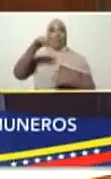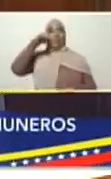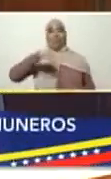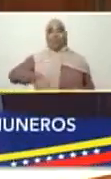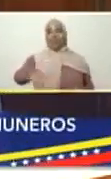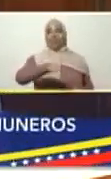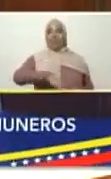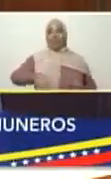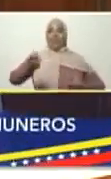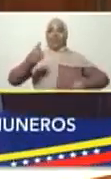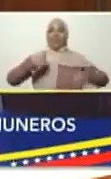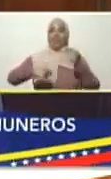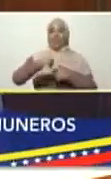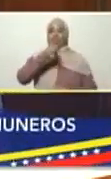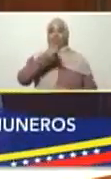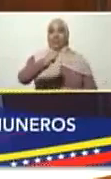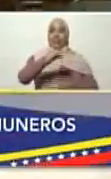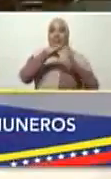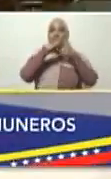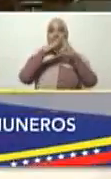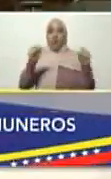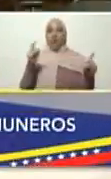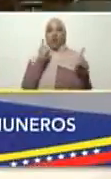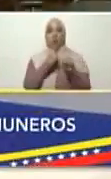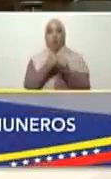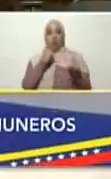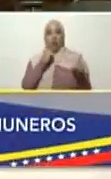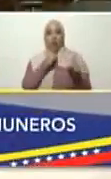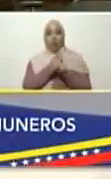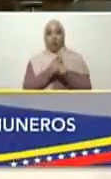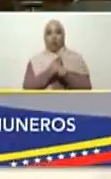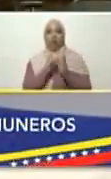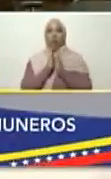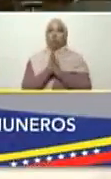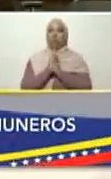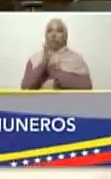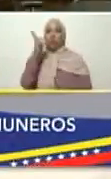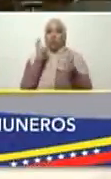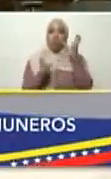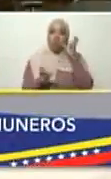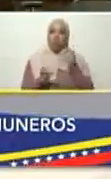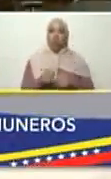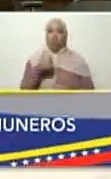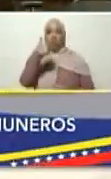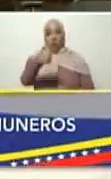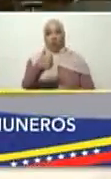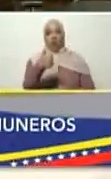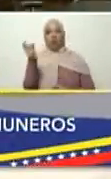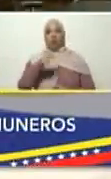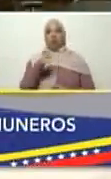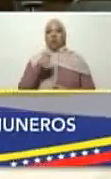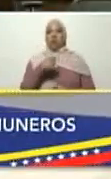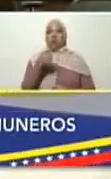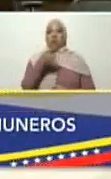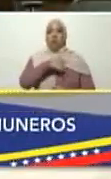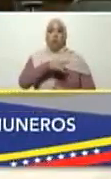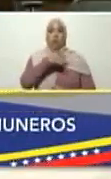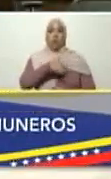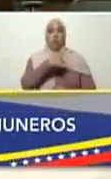recursos, todas las competencias, es cuando les digo, por favor, escúchenme bien, porque yo a veces siento que no me